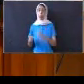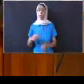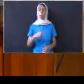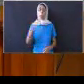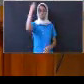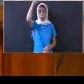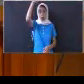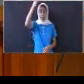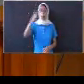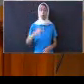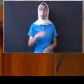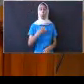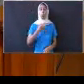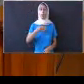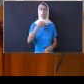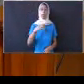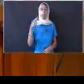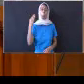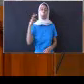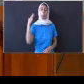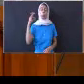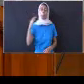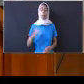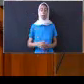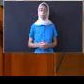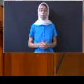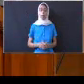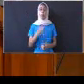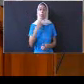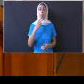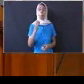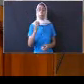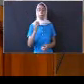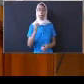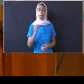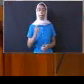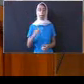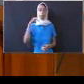Magistral y pastoral. Hermana Elizabeth Mancilla.